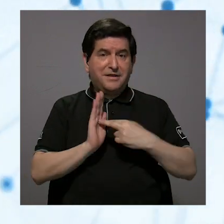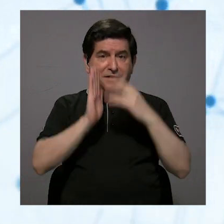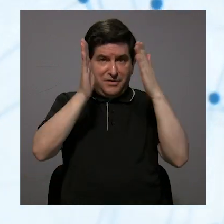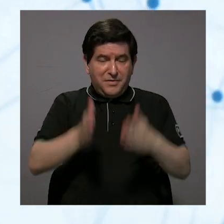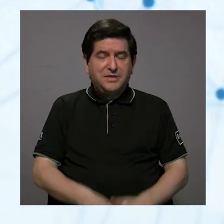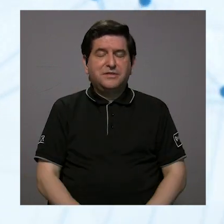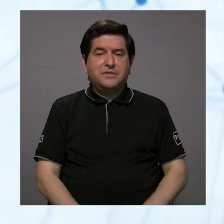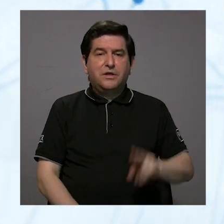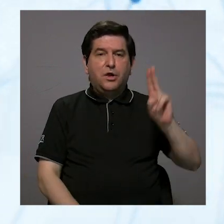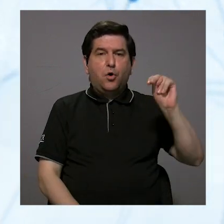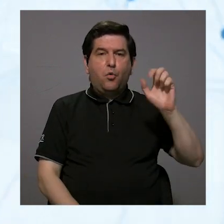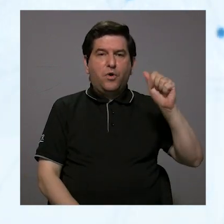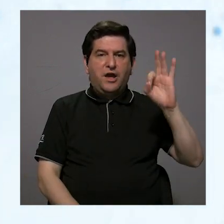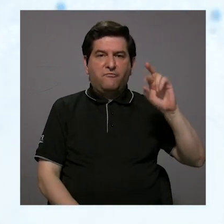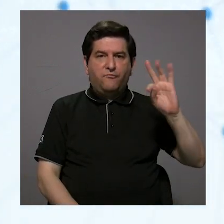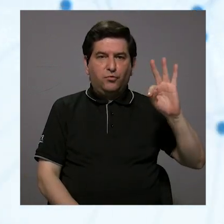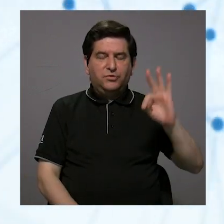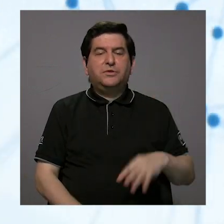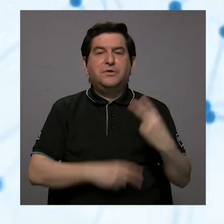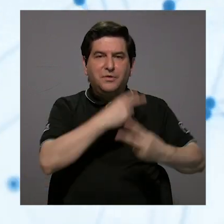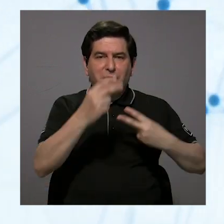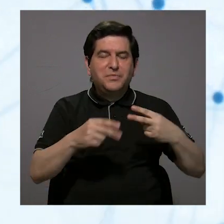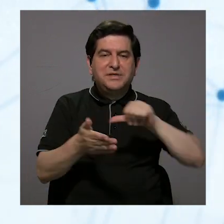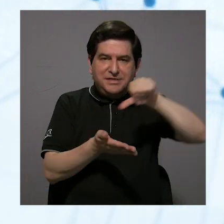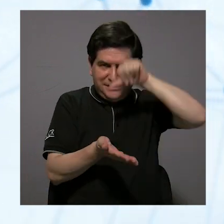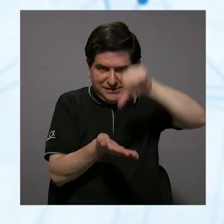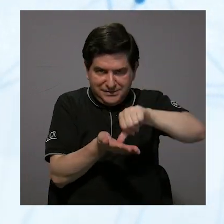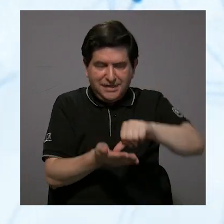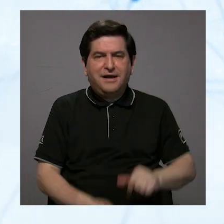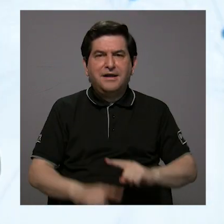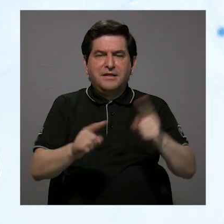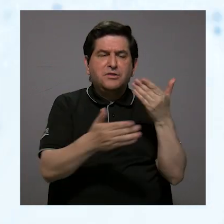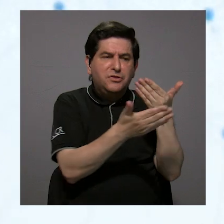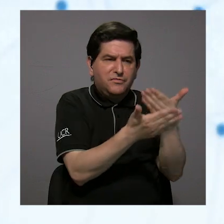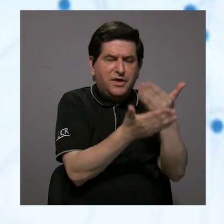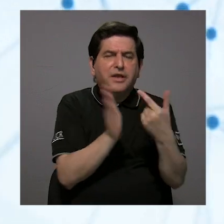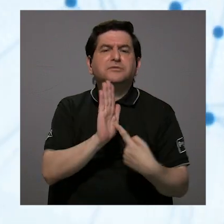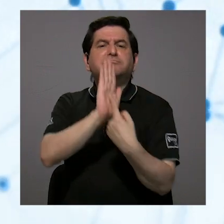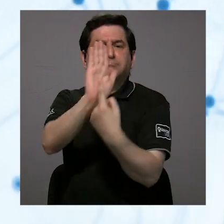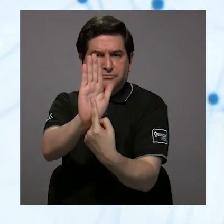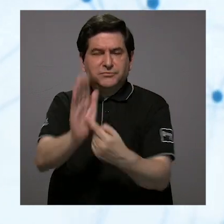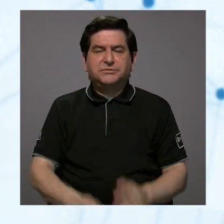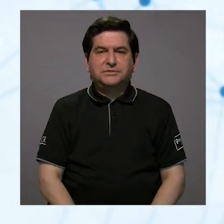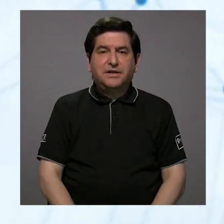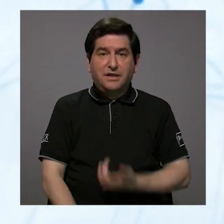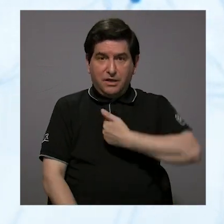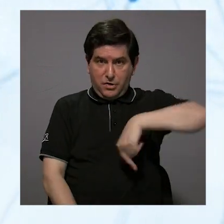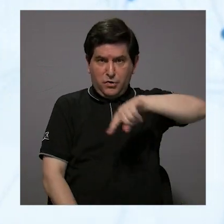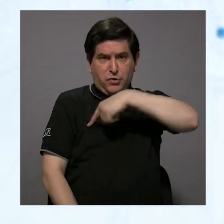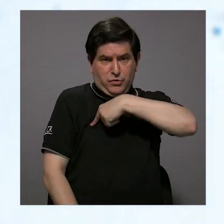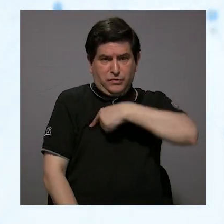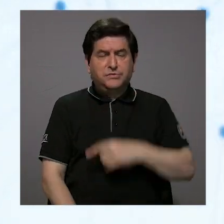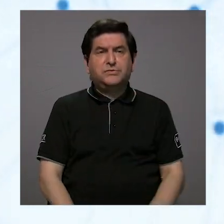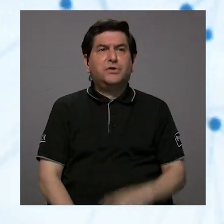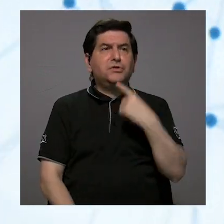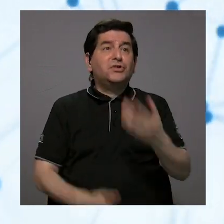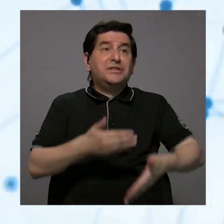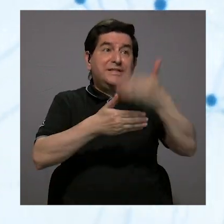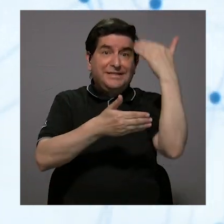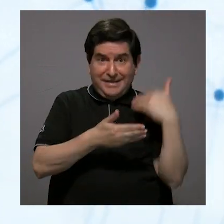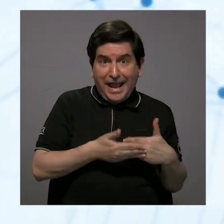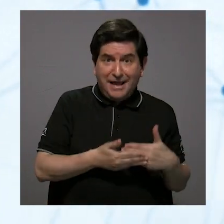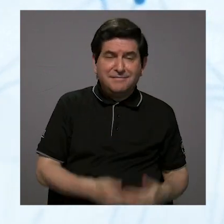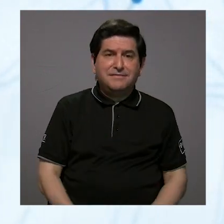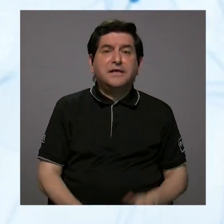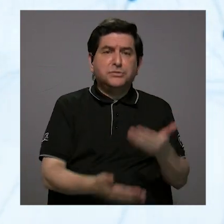varios representantes de UNAFUT que visitaron el centro, se les hicieron varias demostraciones, hemos hecho, como decía en el